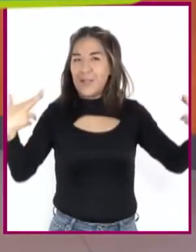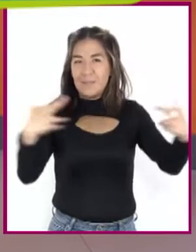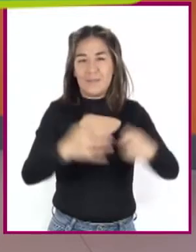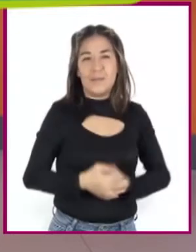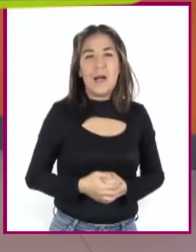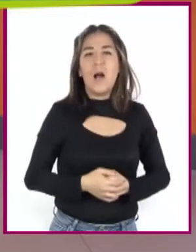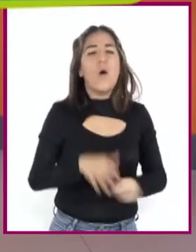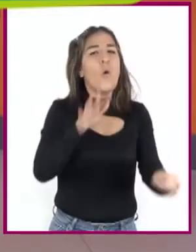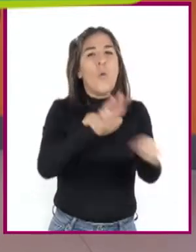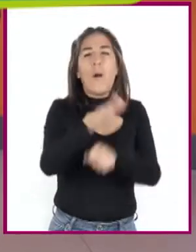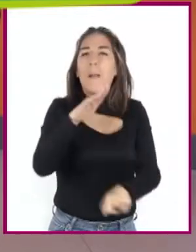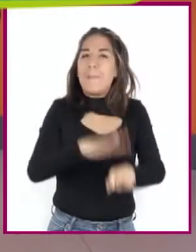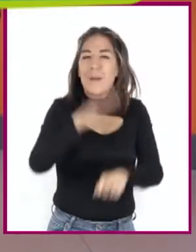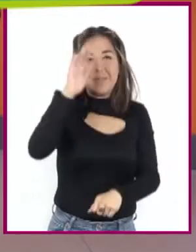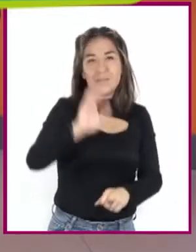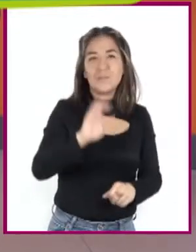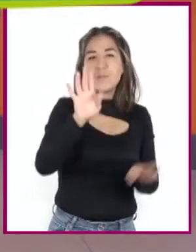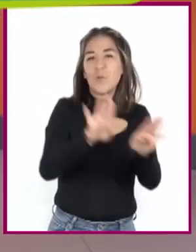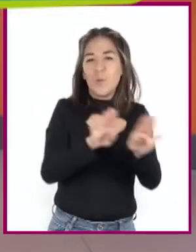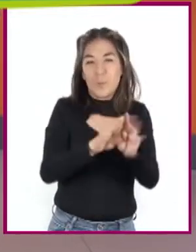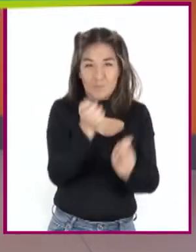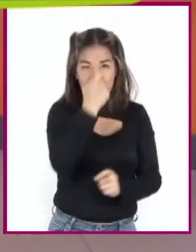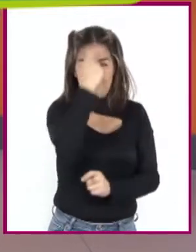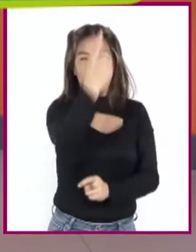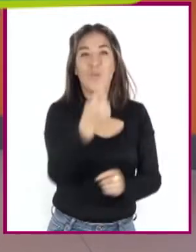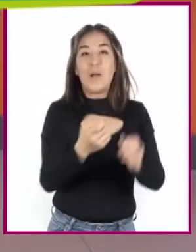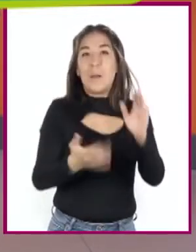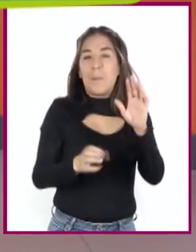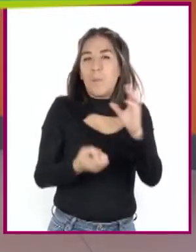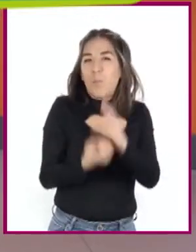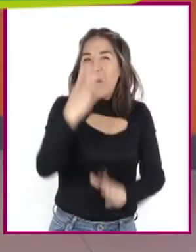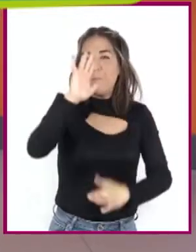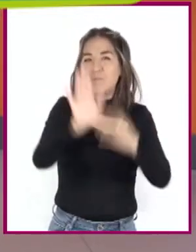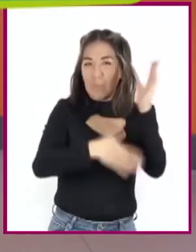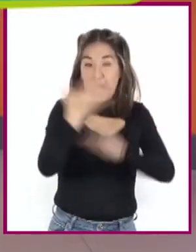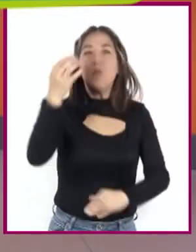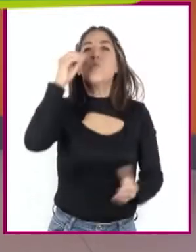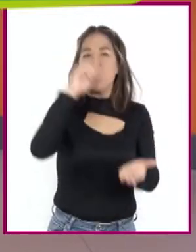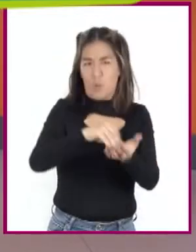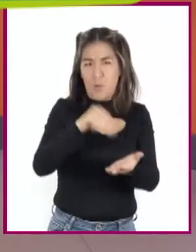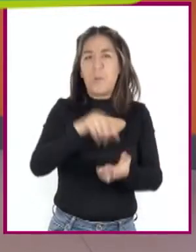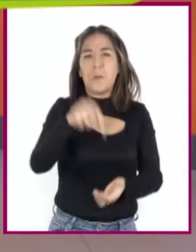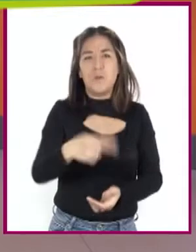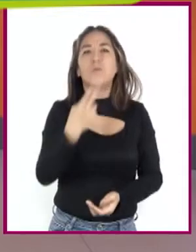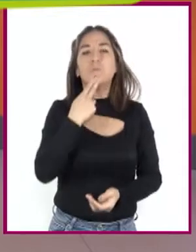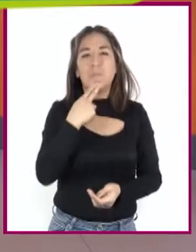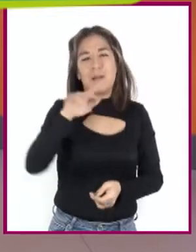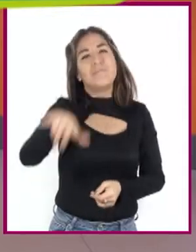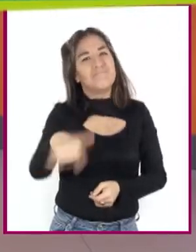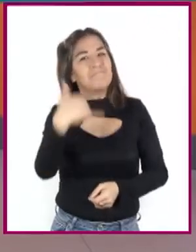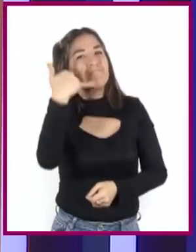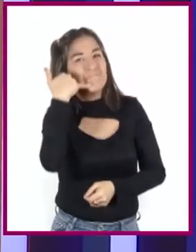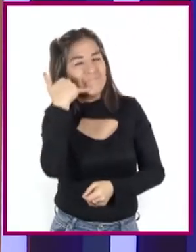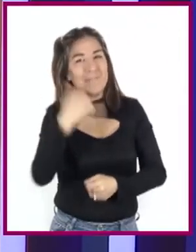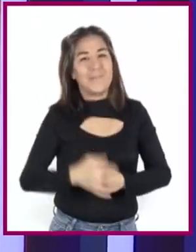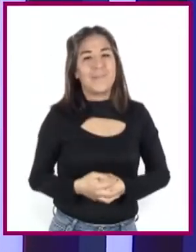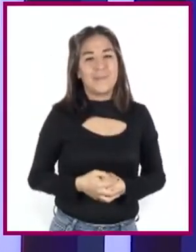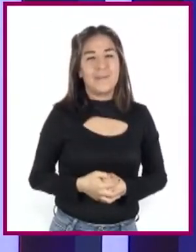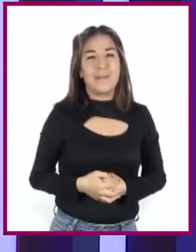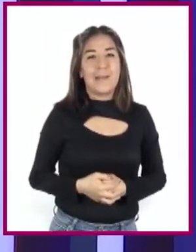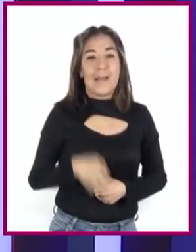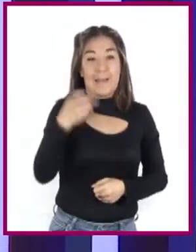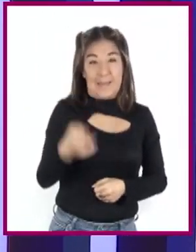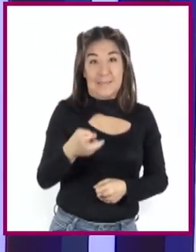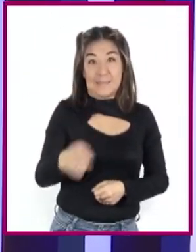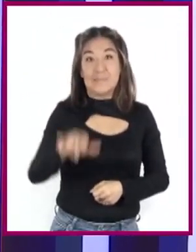inventos más exitosos del siglo XIX, que aún es muy usado en nuestros días, fue el teléfono.